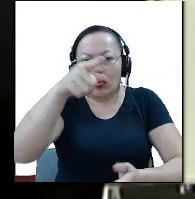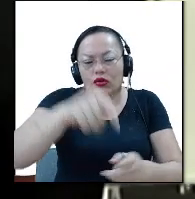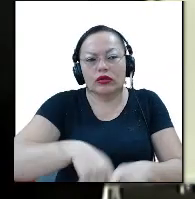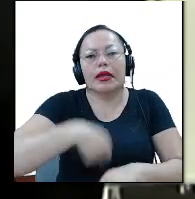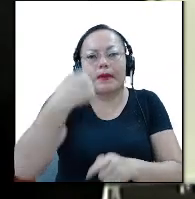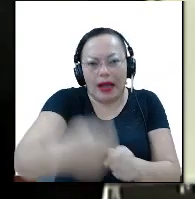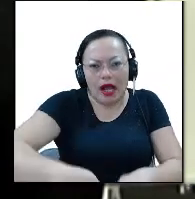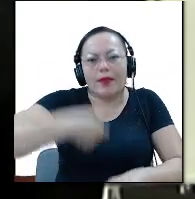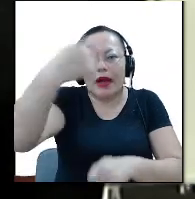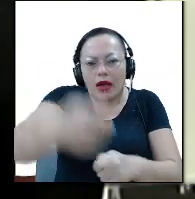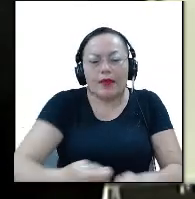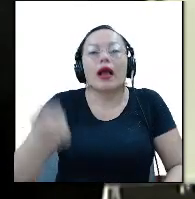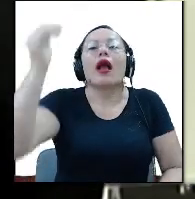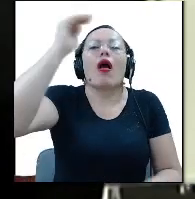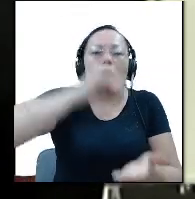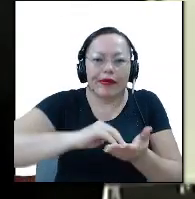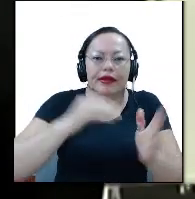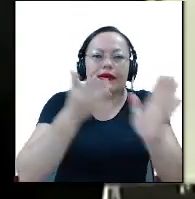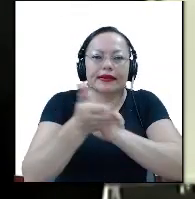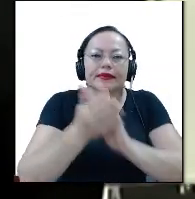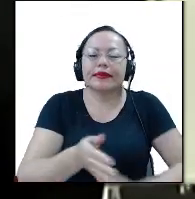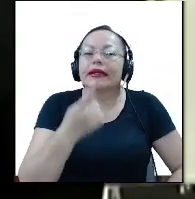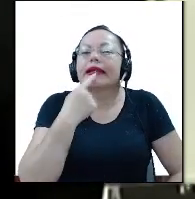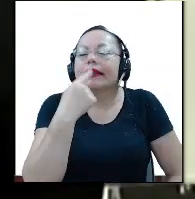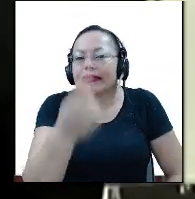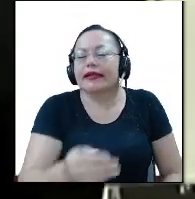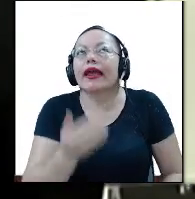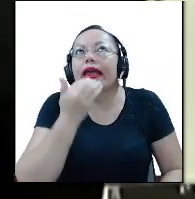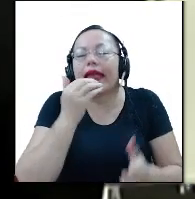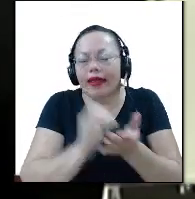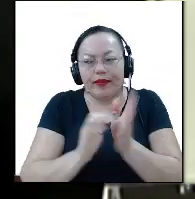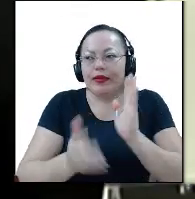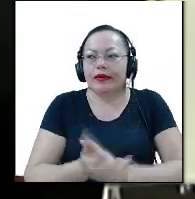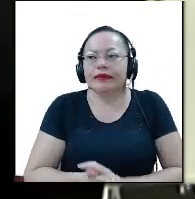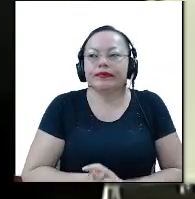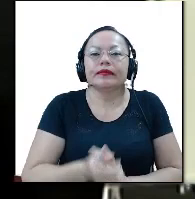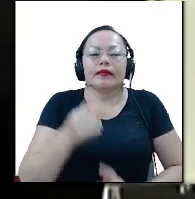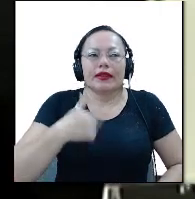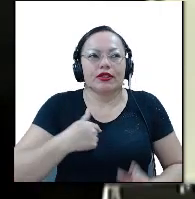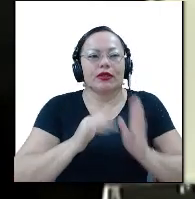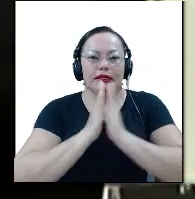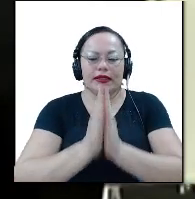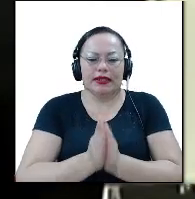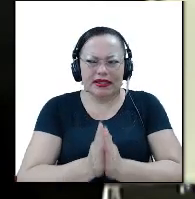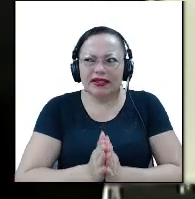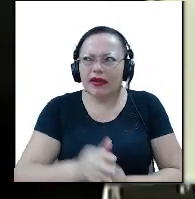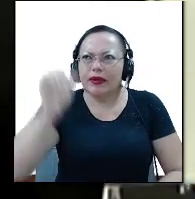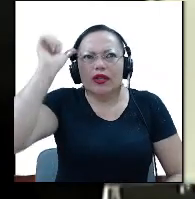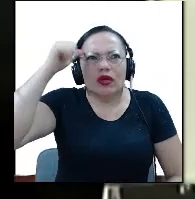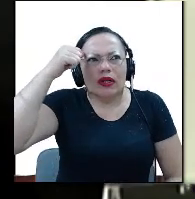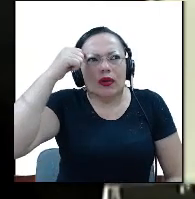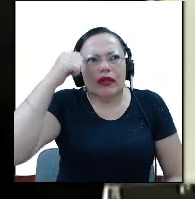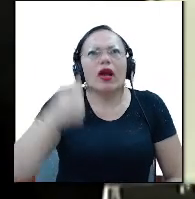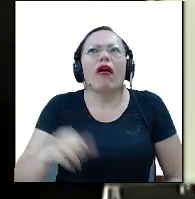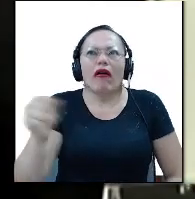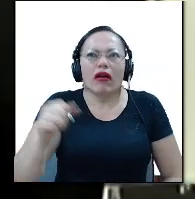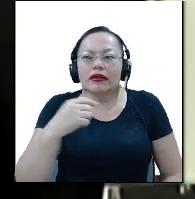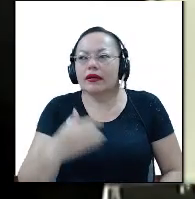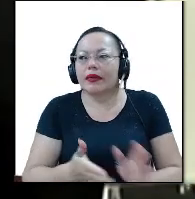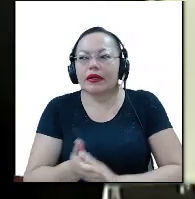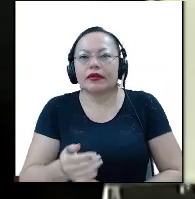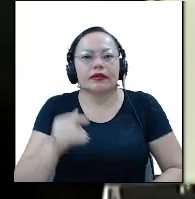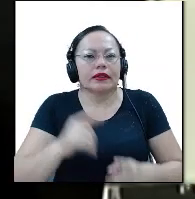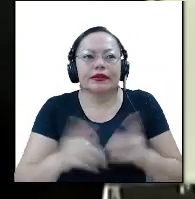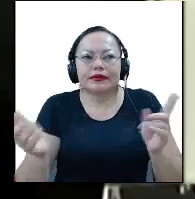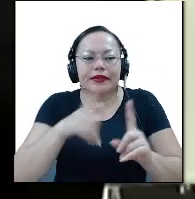se ponga al día y vaya a estar. Es decir, si la fecha usted dice, no, es que yo en diciembre lo terminaba, lo que va a hacer es que si no puede